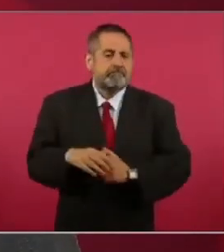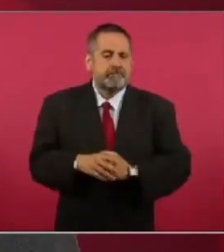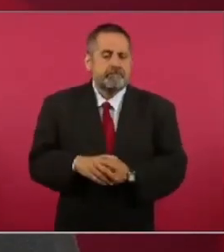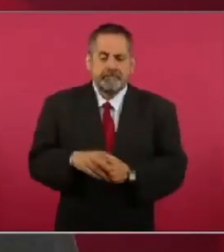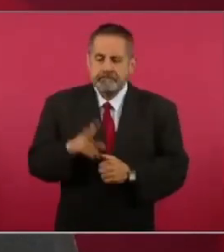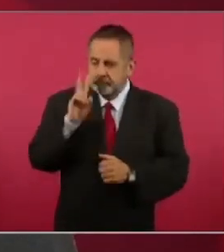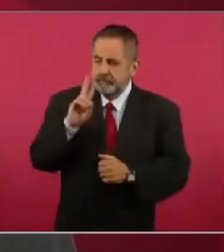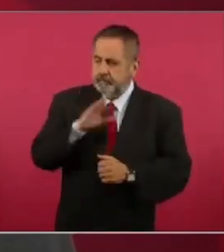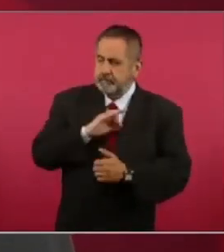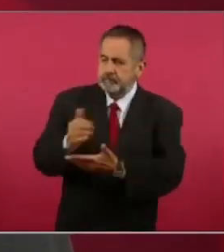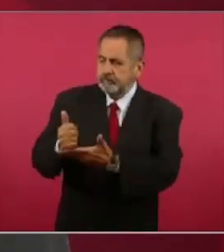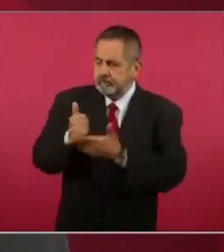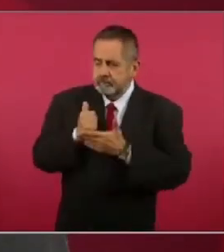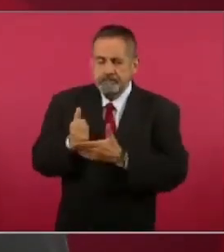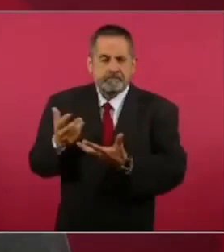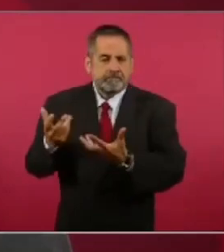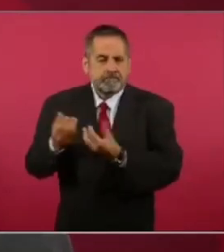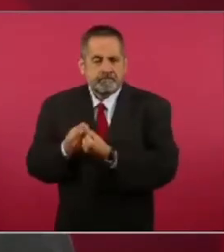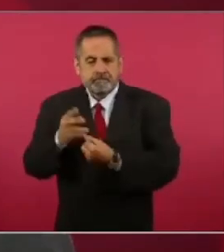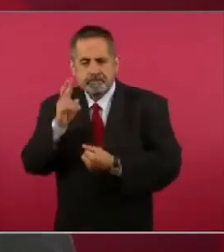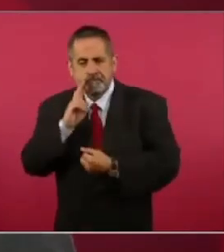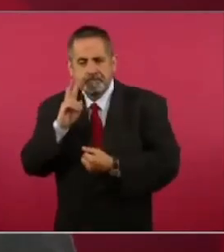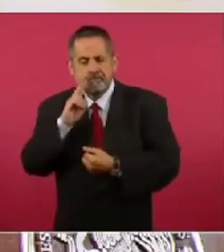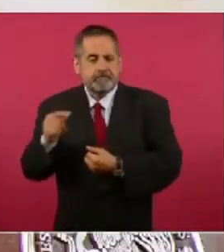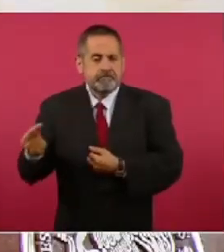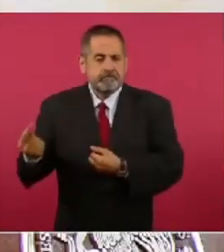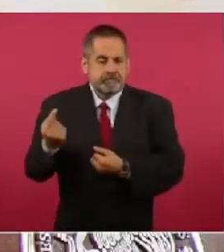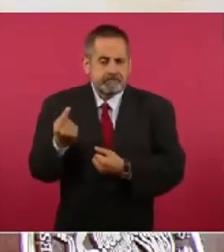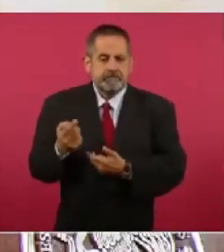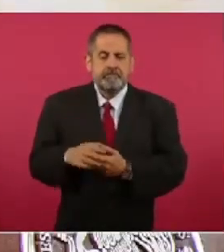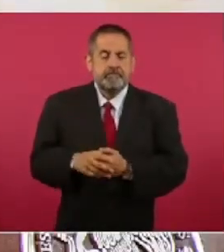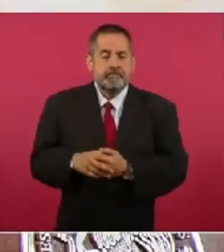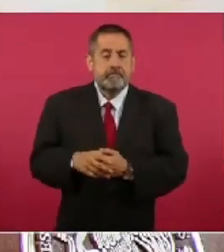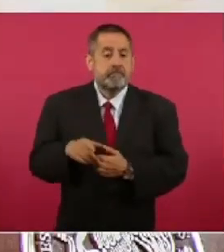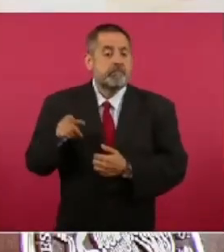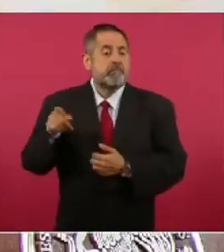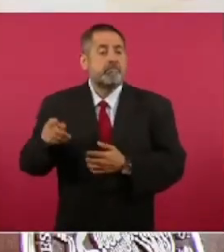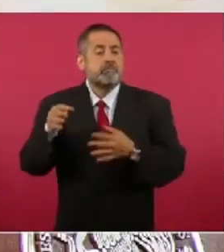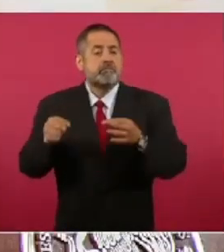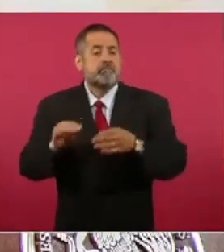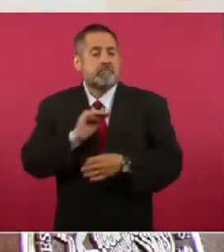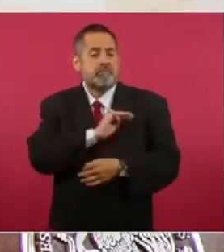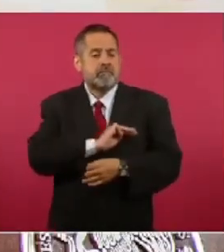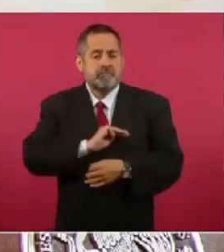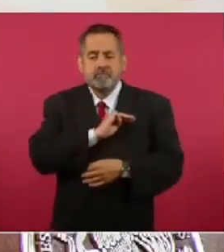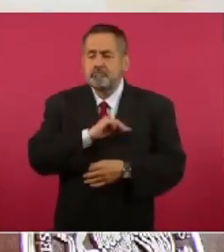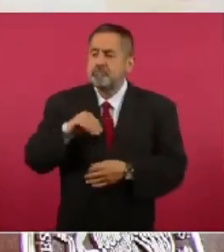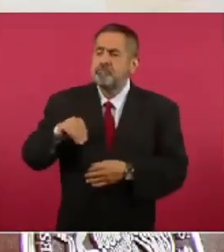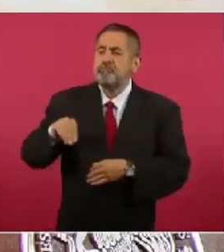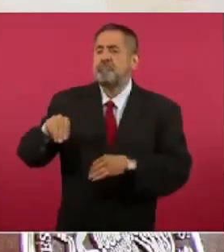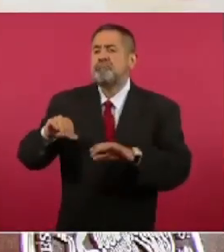pueden ayudar. Además, son misioneros